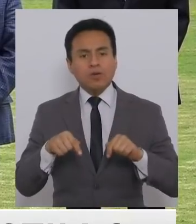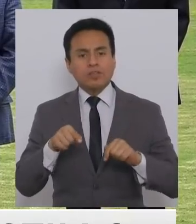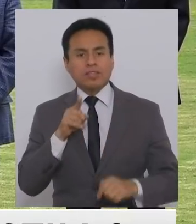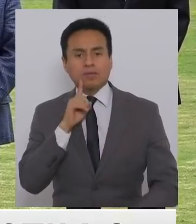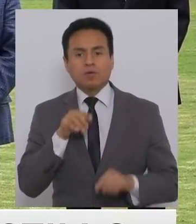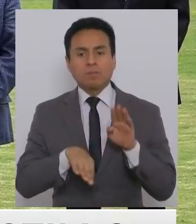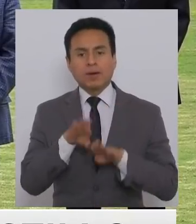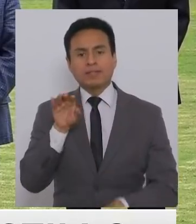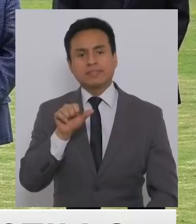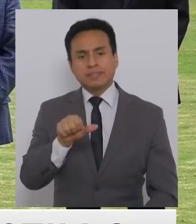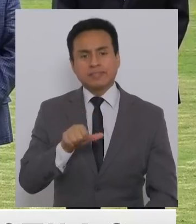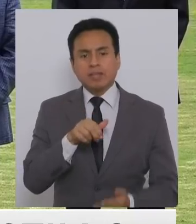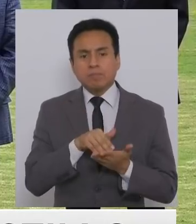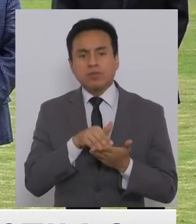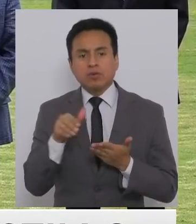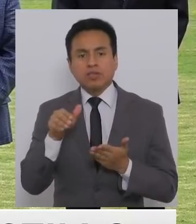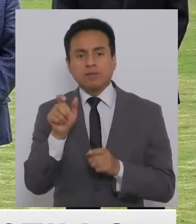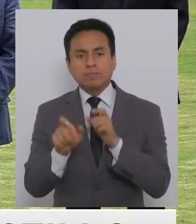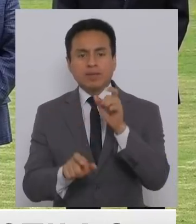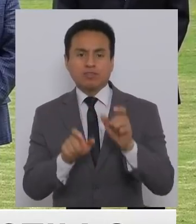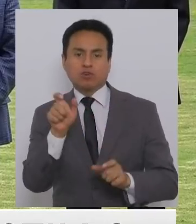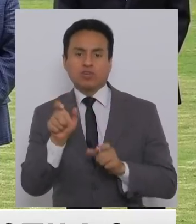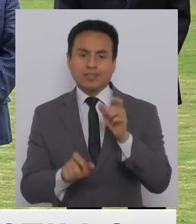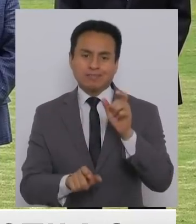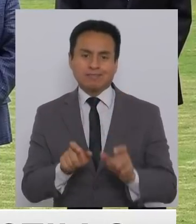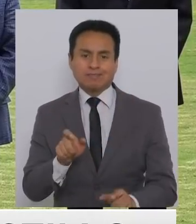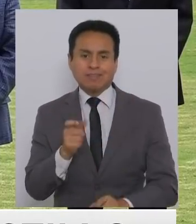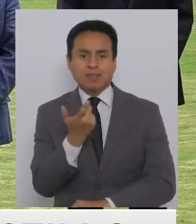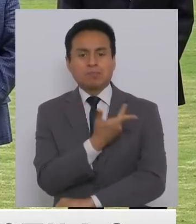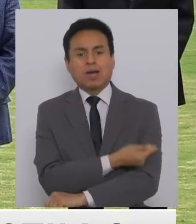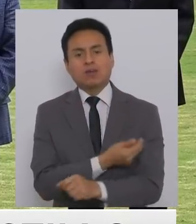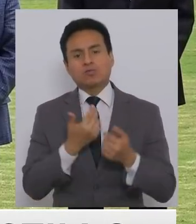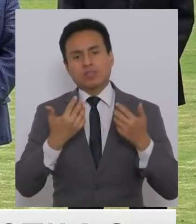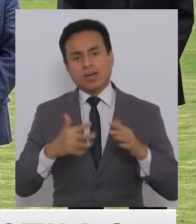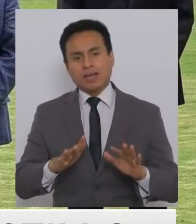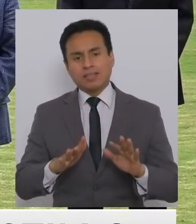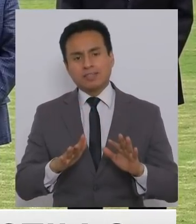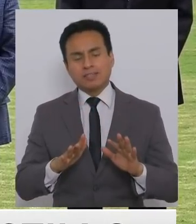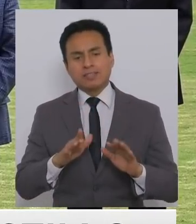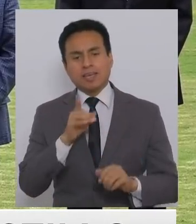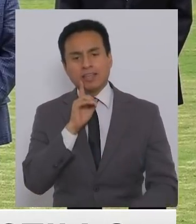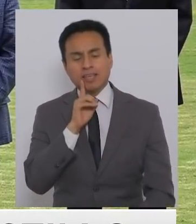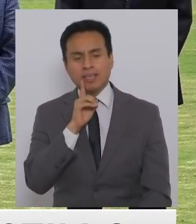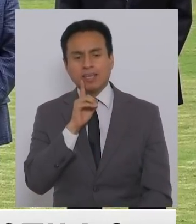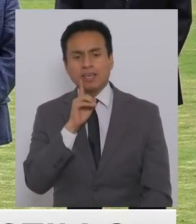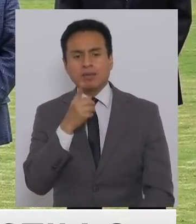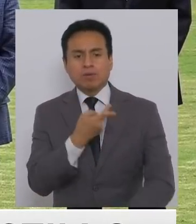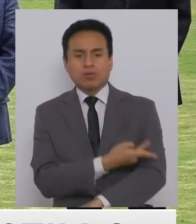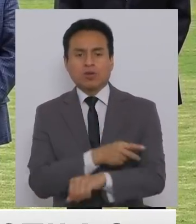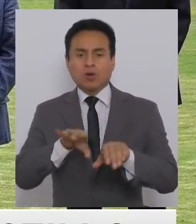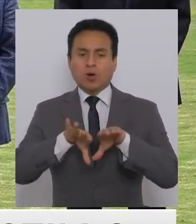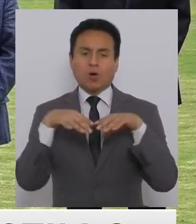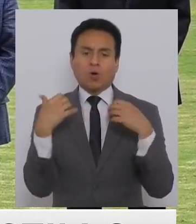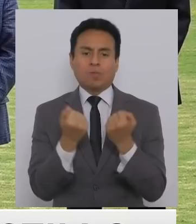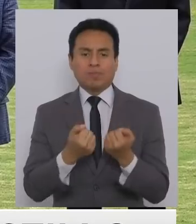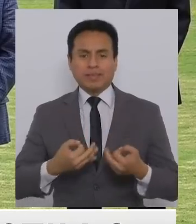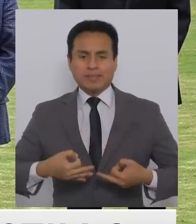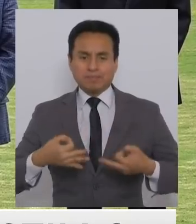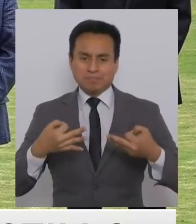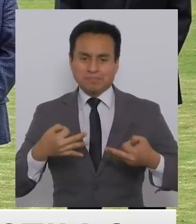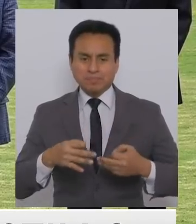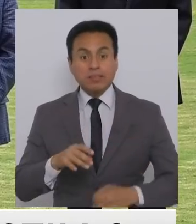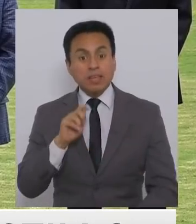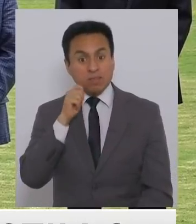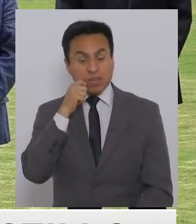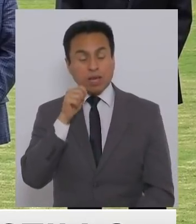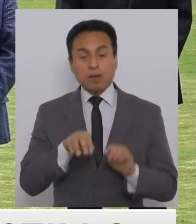de 16 millones de personas vacunadas con su vacunación completa. Eso